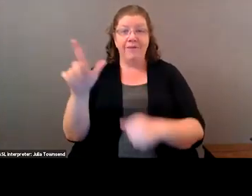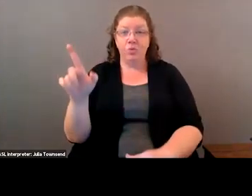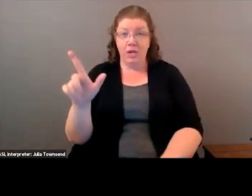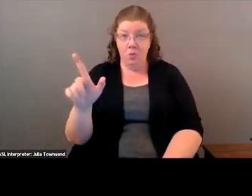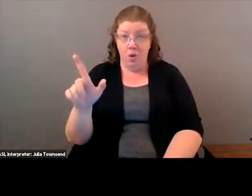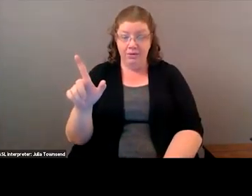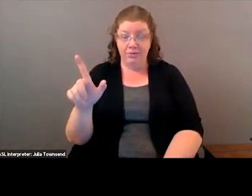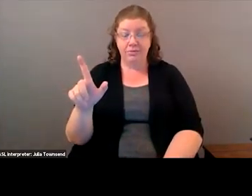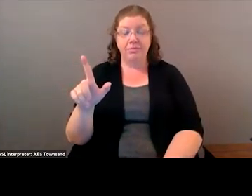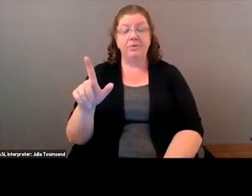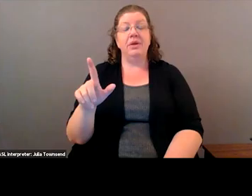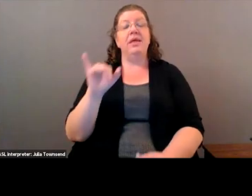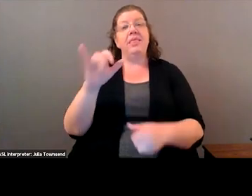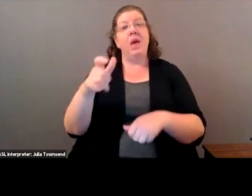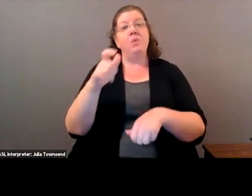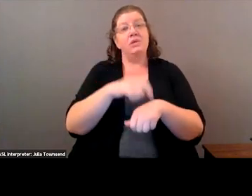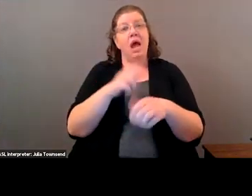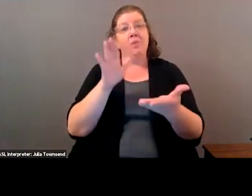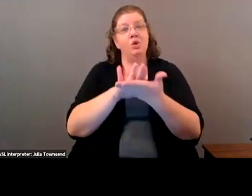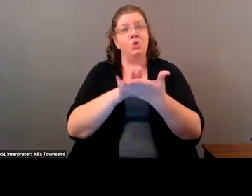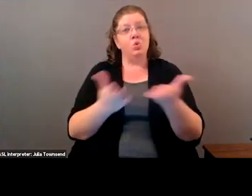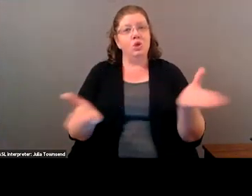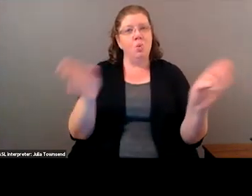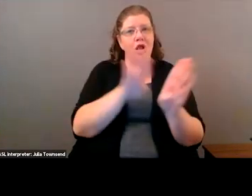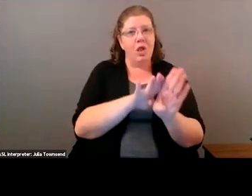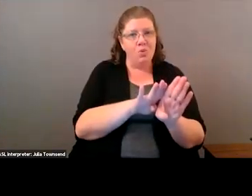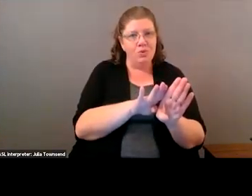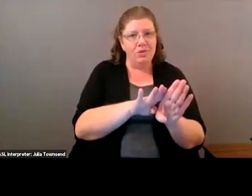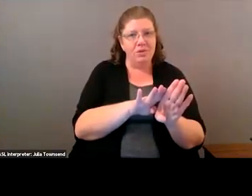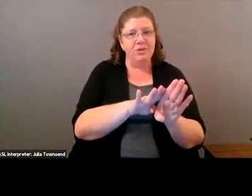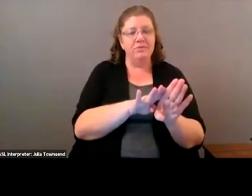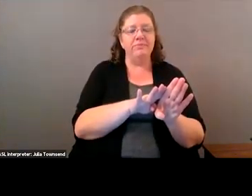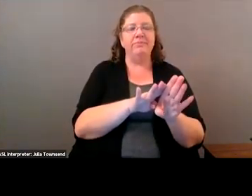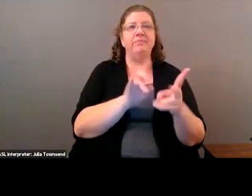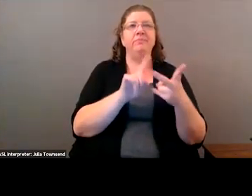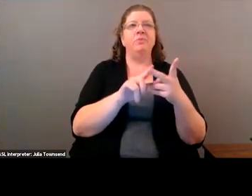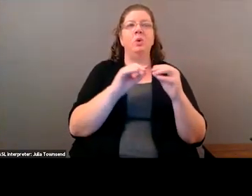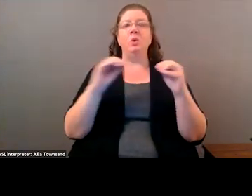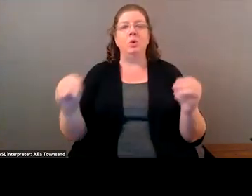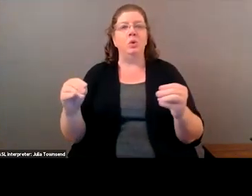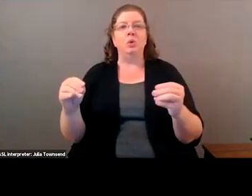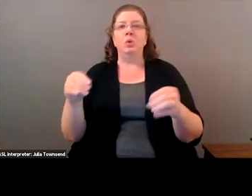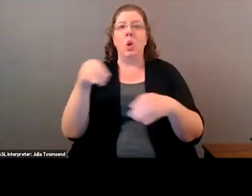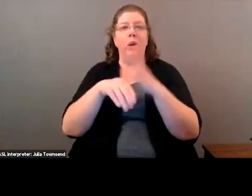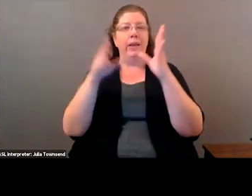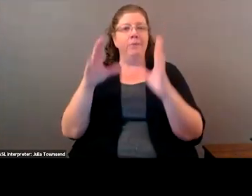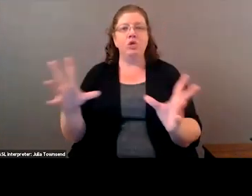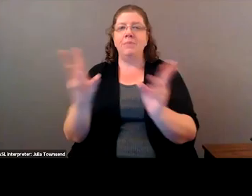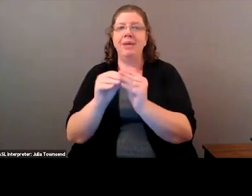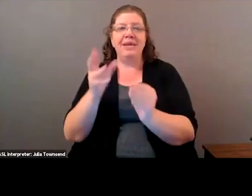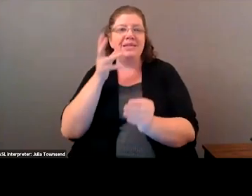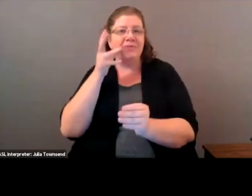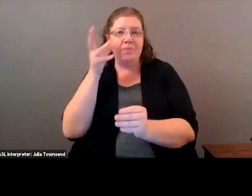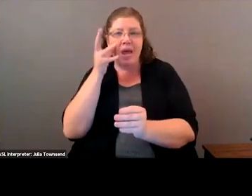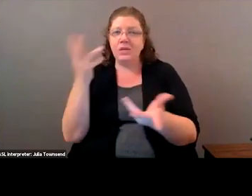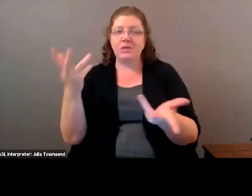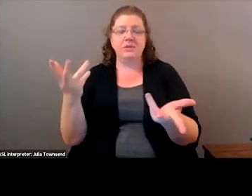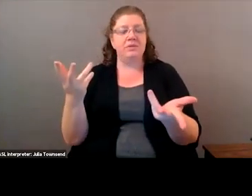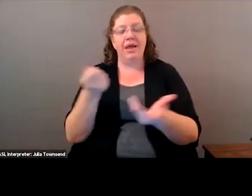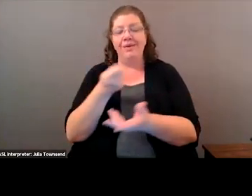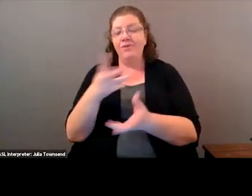aprobó un programa de doble inmersión este fue un tiempo en donde no hubo reuniones